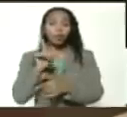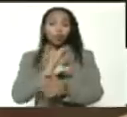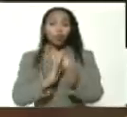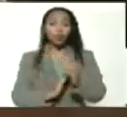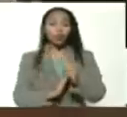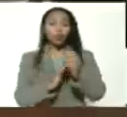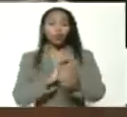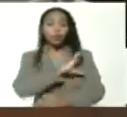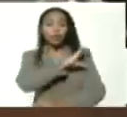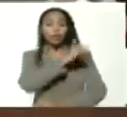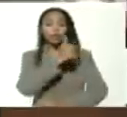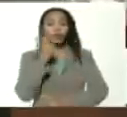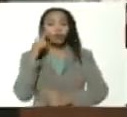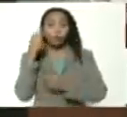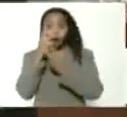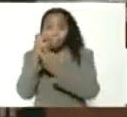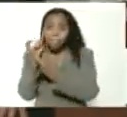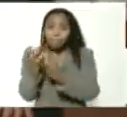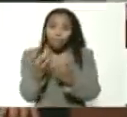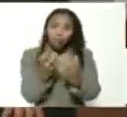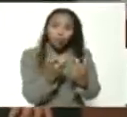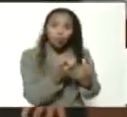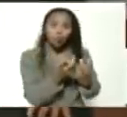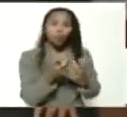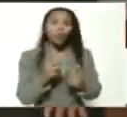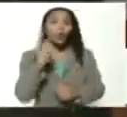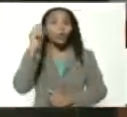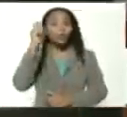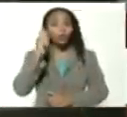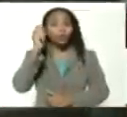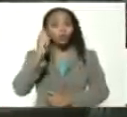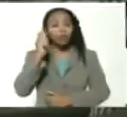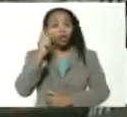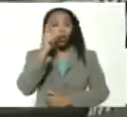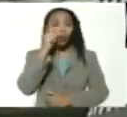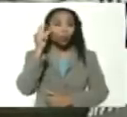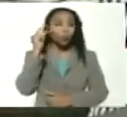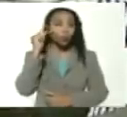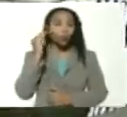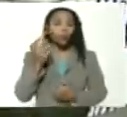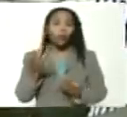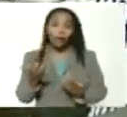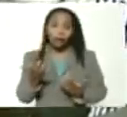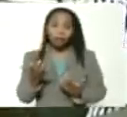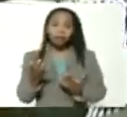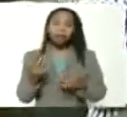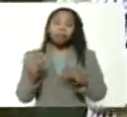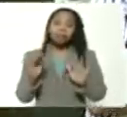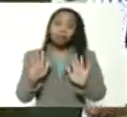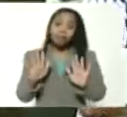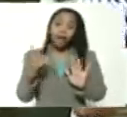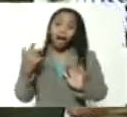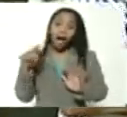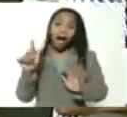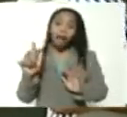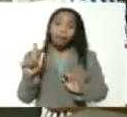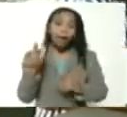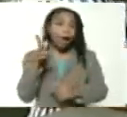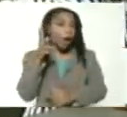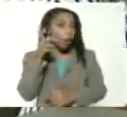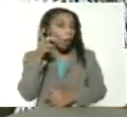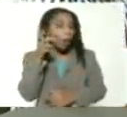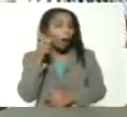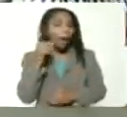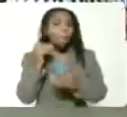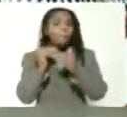son bienvenidos, son recibidos por los diputados y diputadas que por supuesto están para escuchar